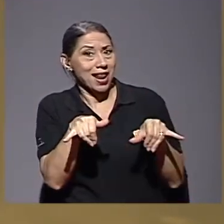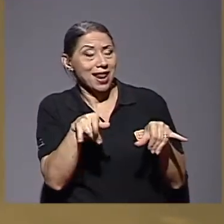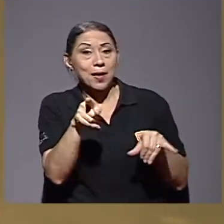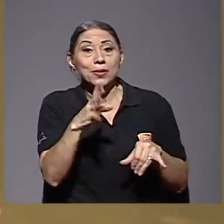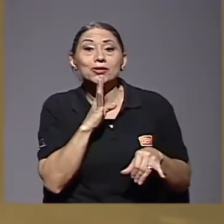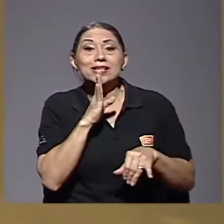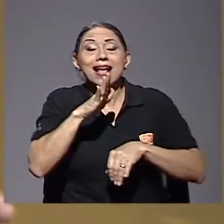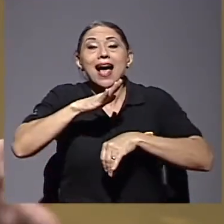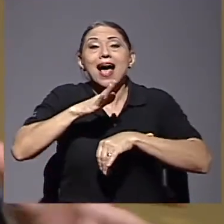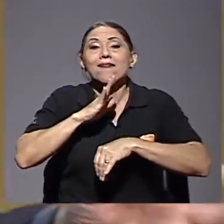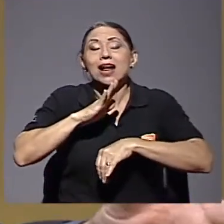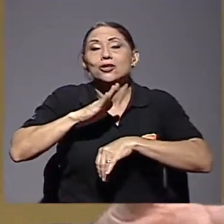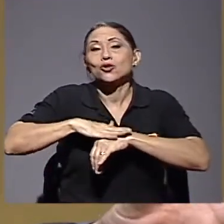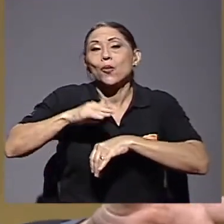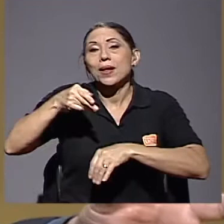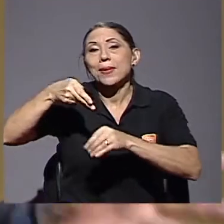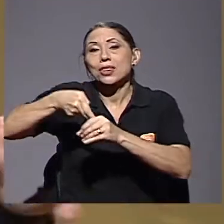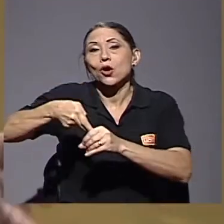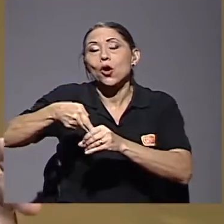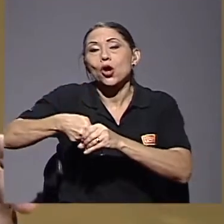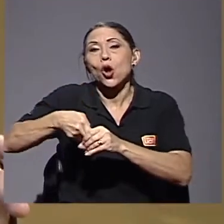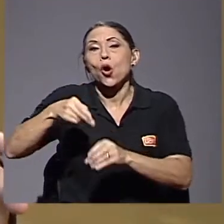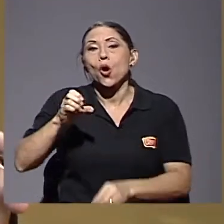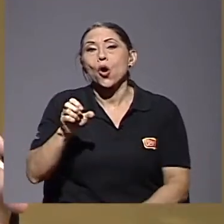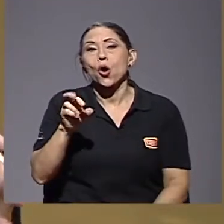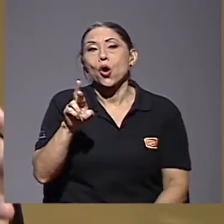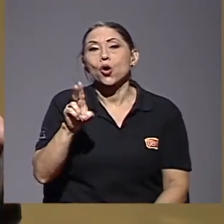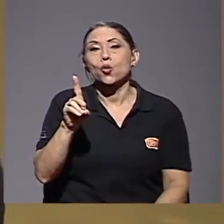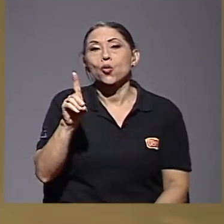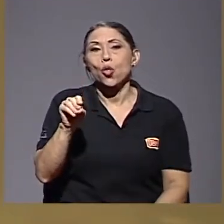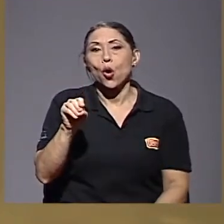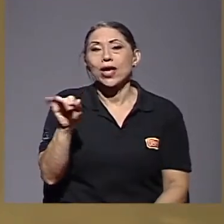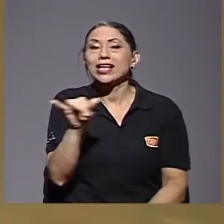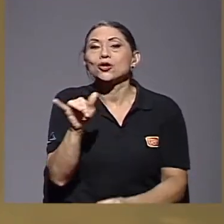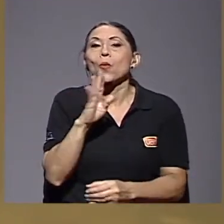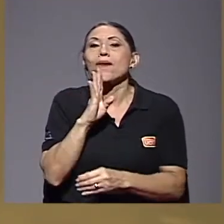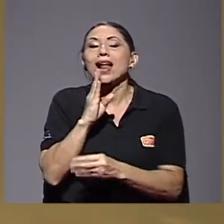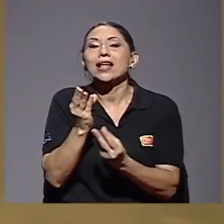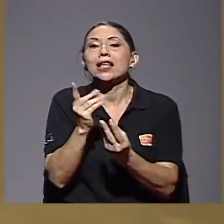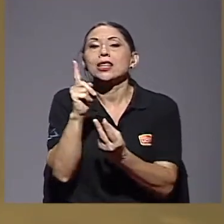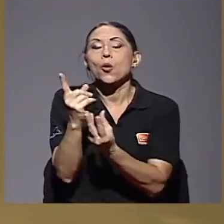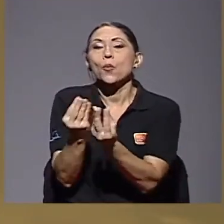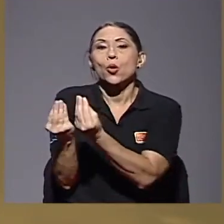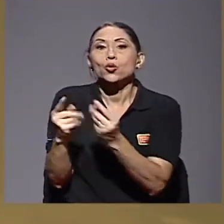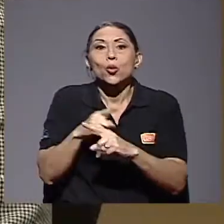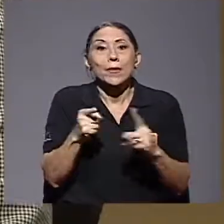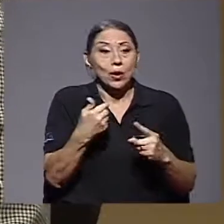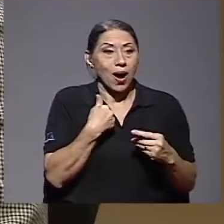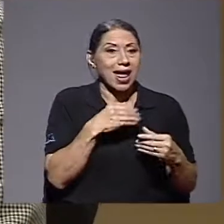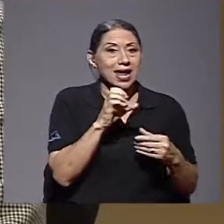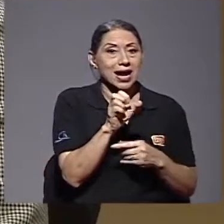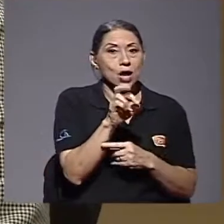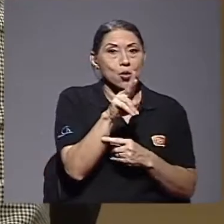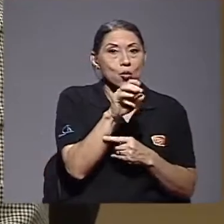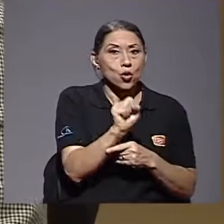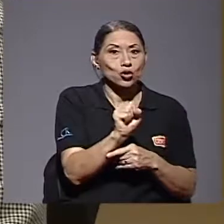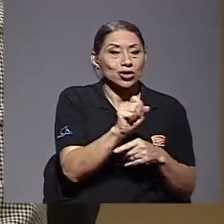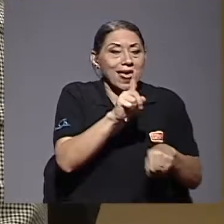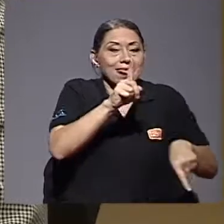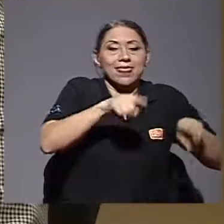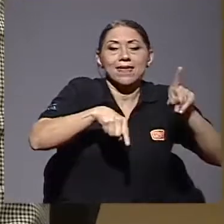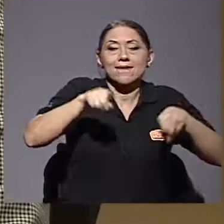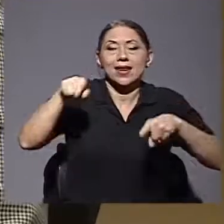petróleo crudo es como hablar de un producto, pero no. Hay crudos de diferente categoría. Correcto. El